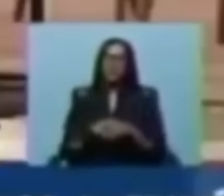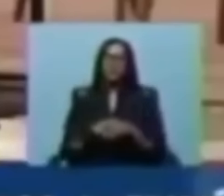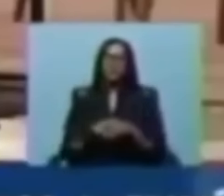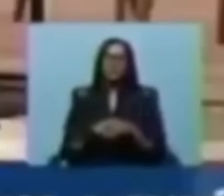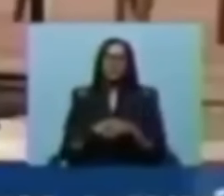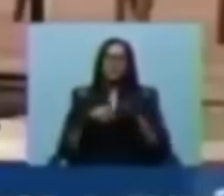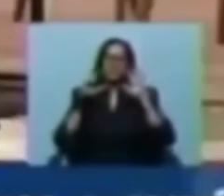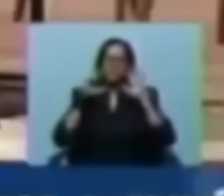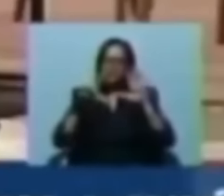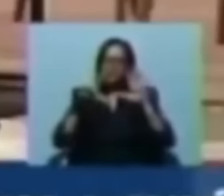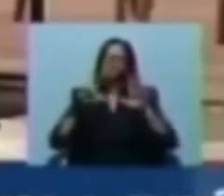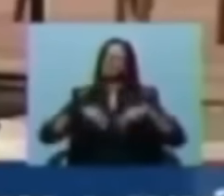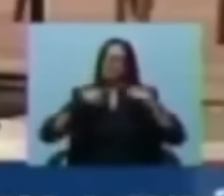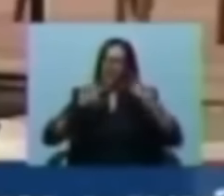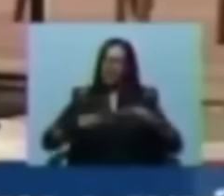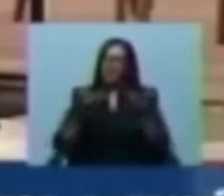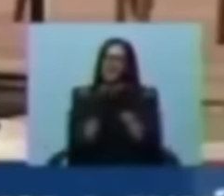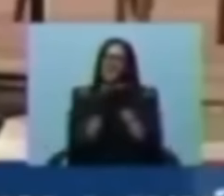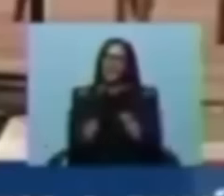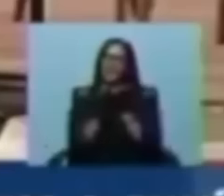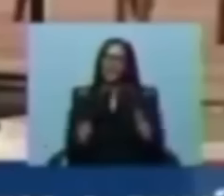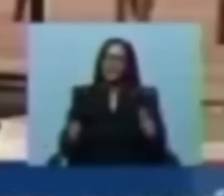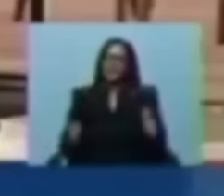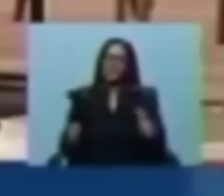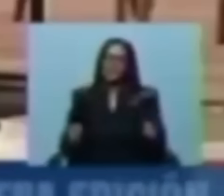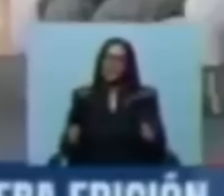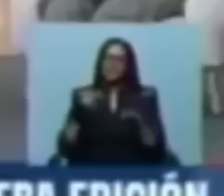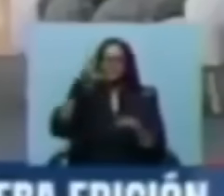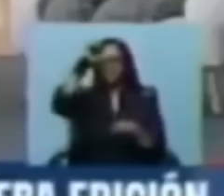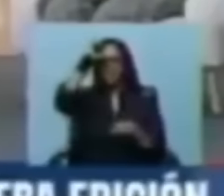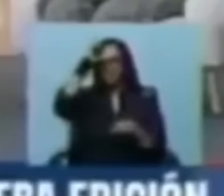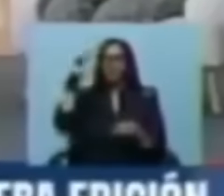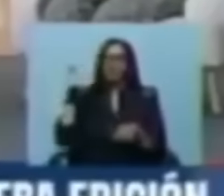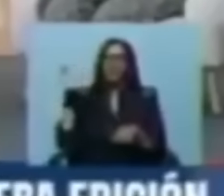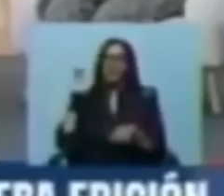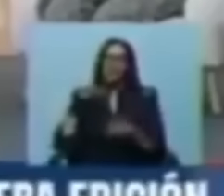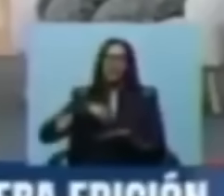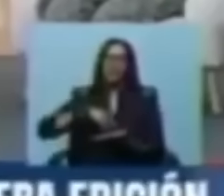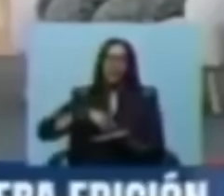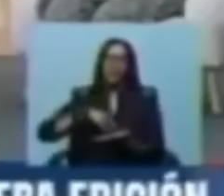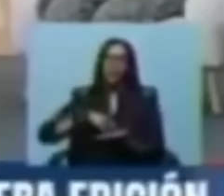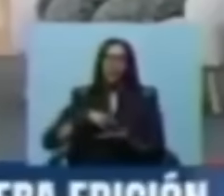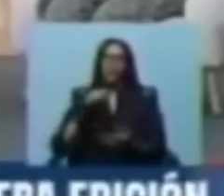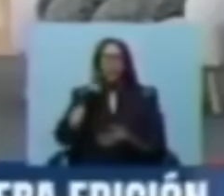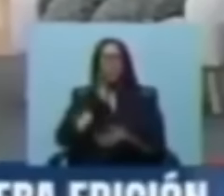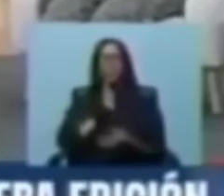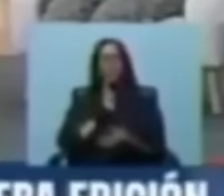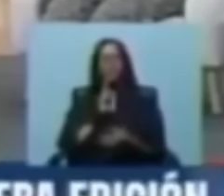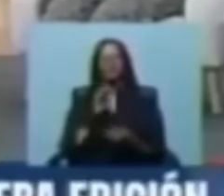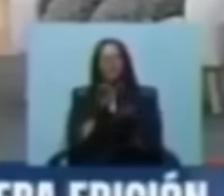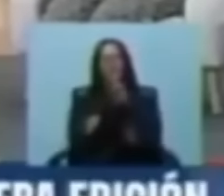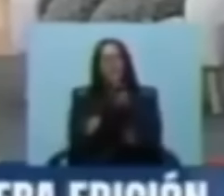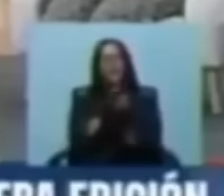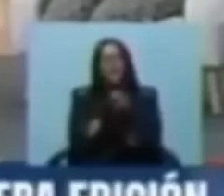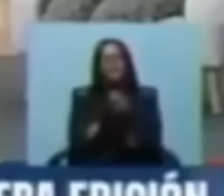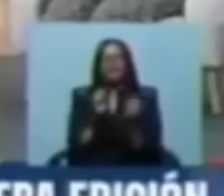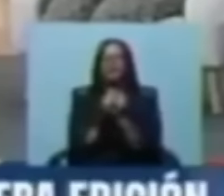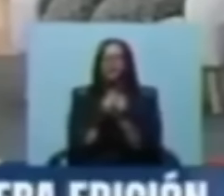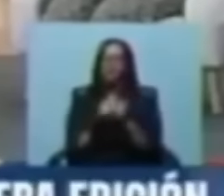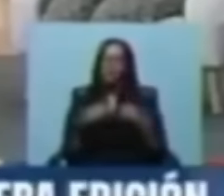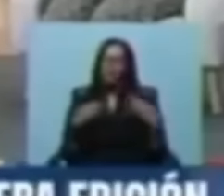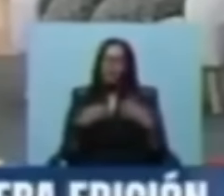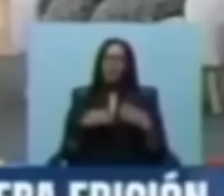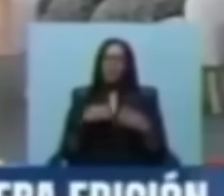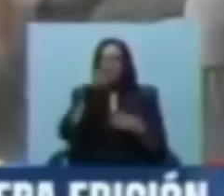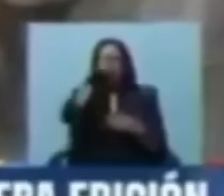puede hacer si no con sacrificio es decir o venden algo que tengan en su casa o empeñan algo que tienen en su casa pero con el salario